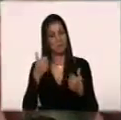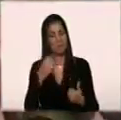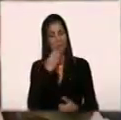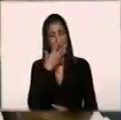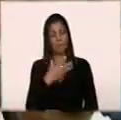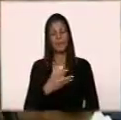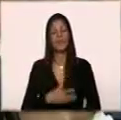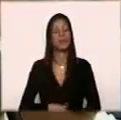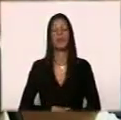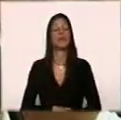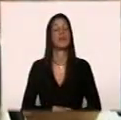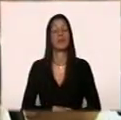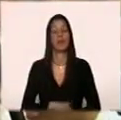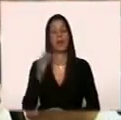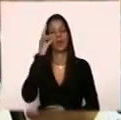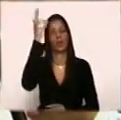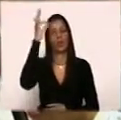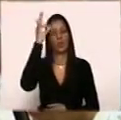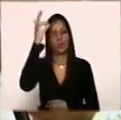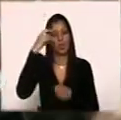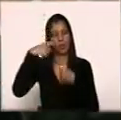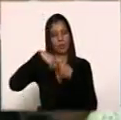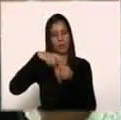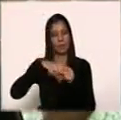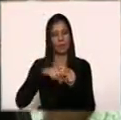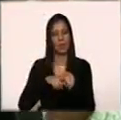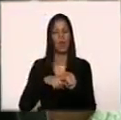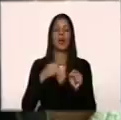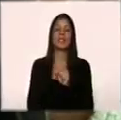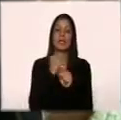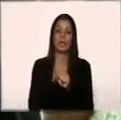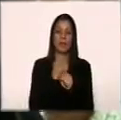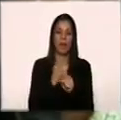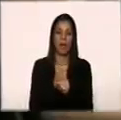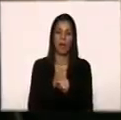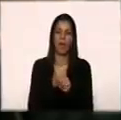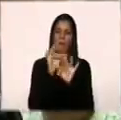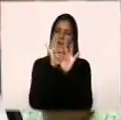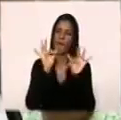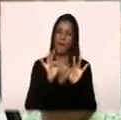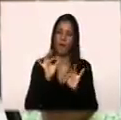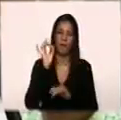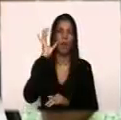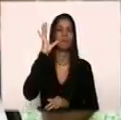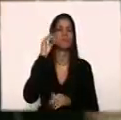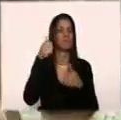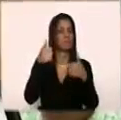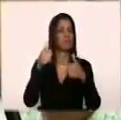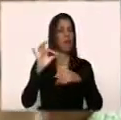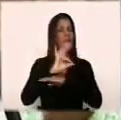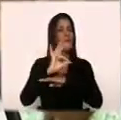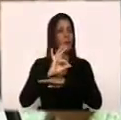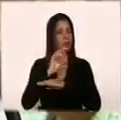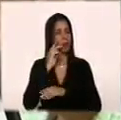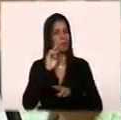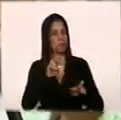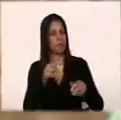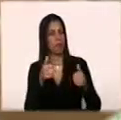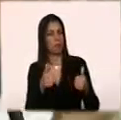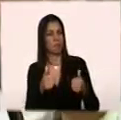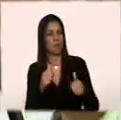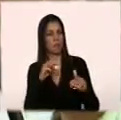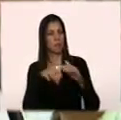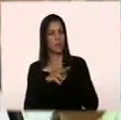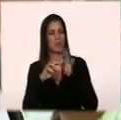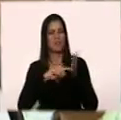Los consejos productivos de los trabajadores va a ser una metodología que ya funciona y es visibilizar lo